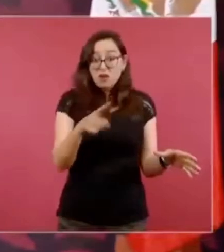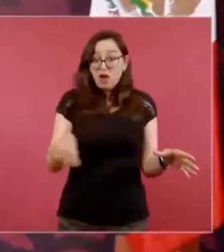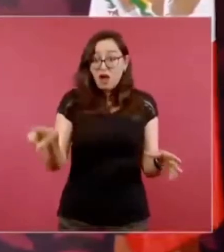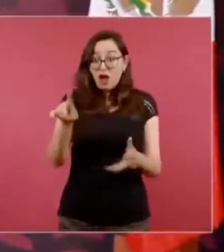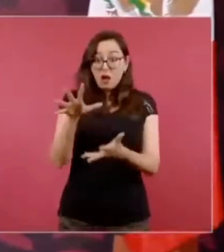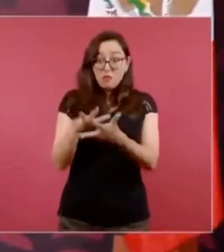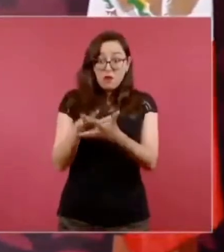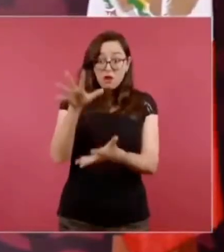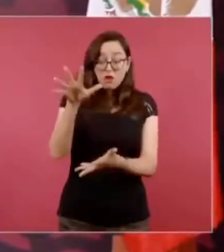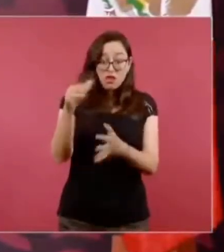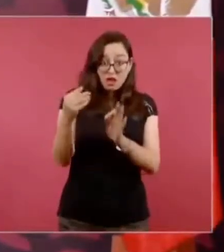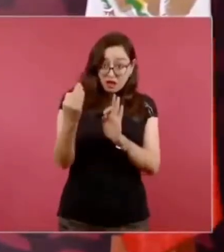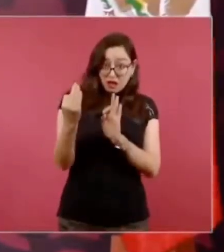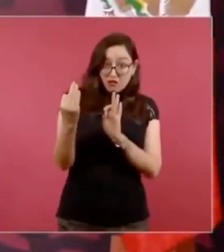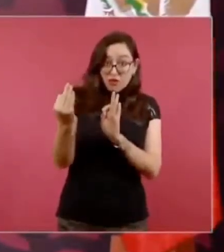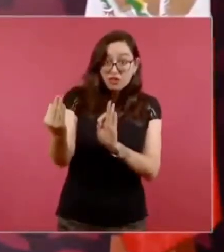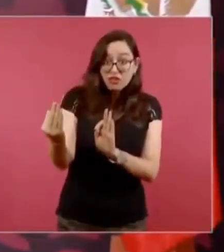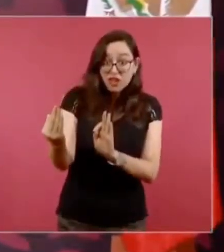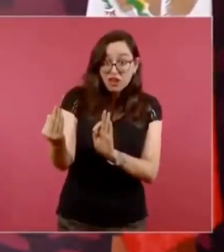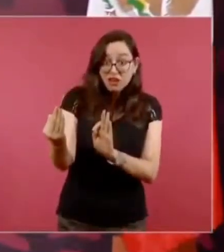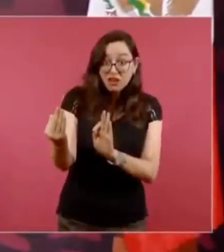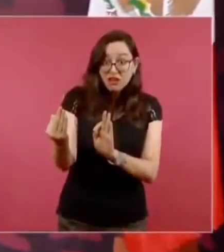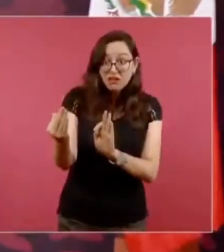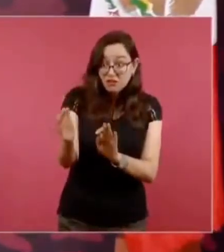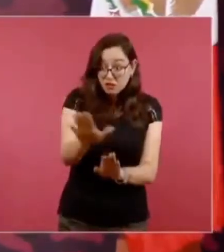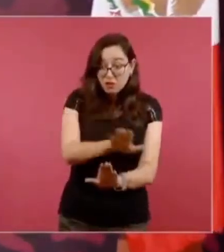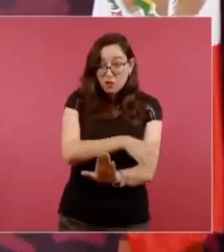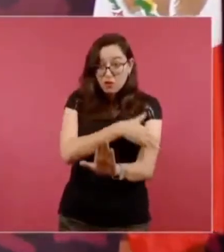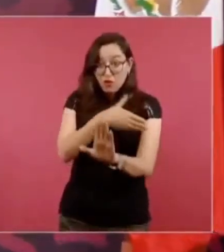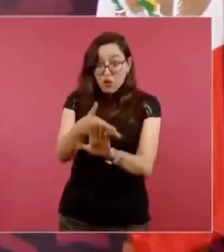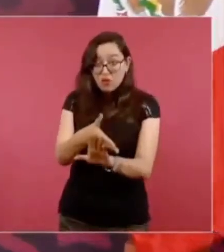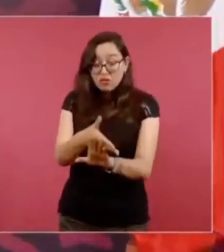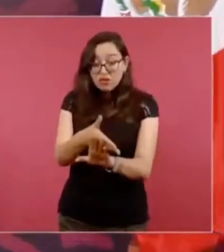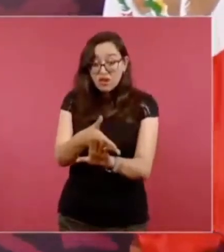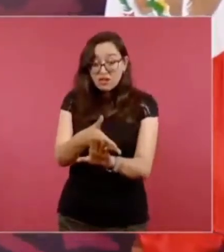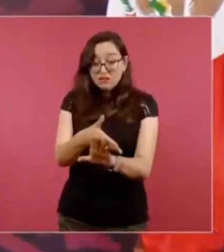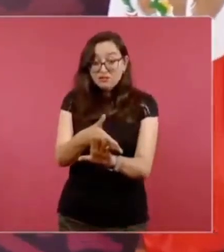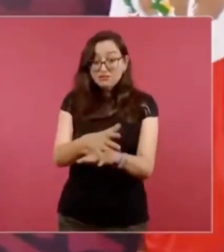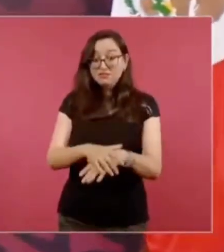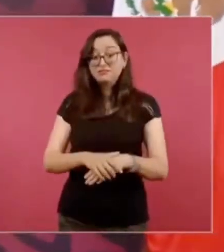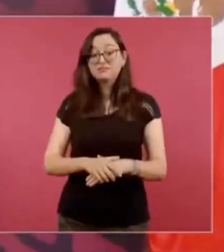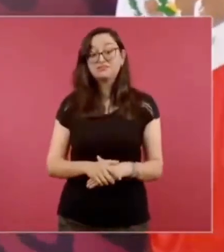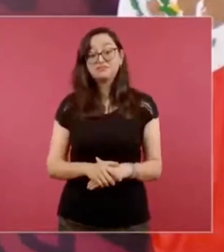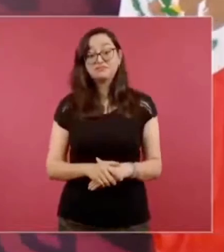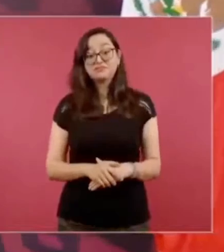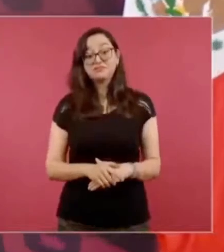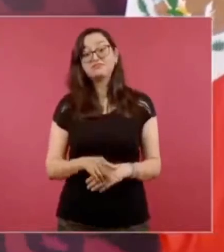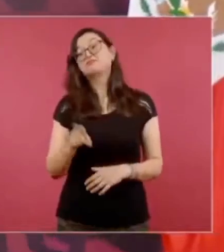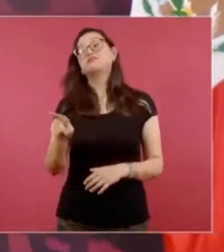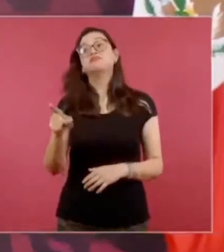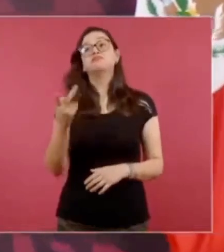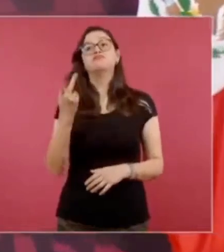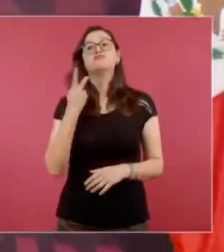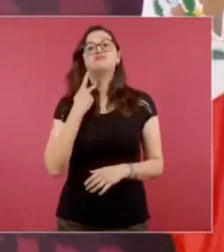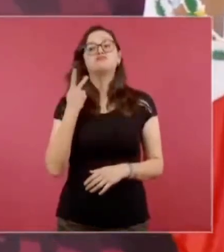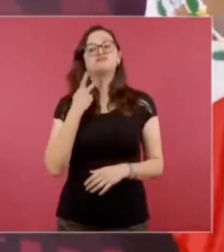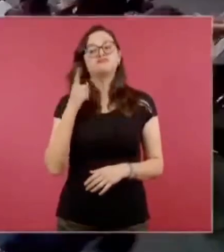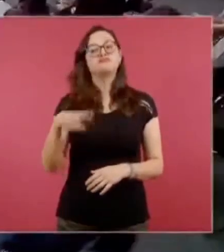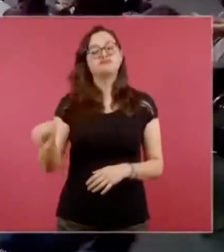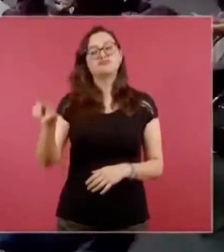está muy politizado. Se va a quedar proceso para el lunes.